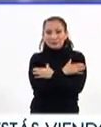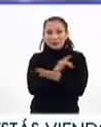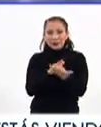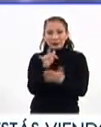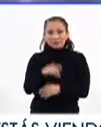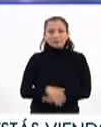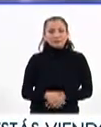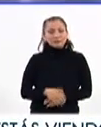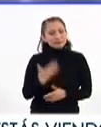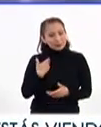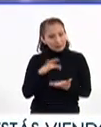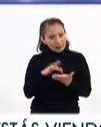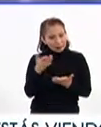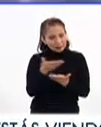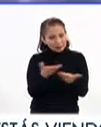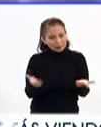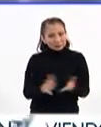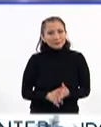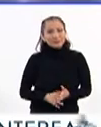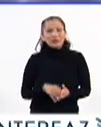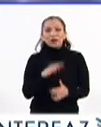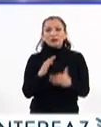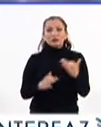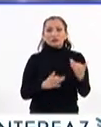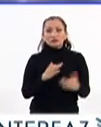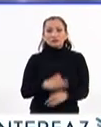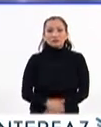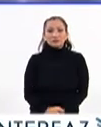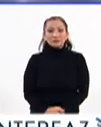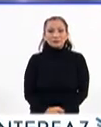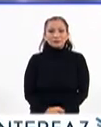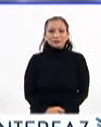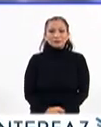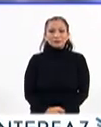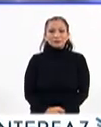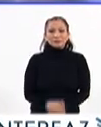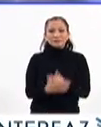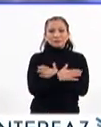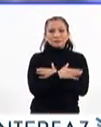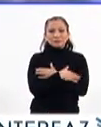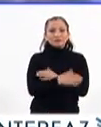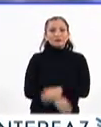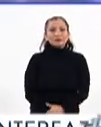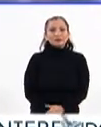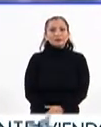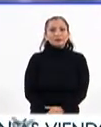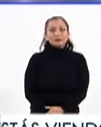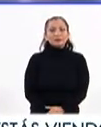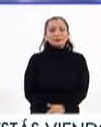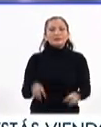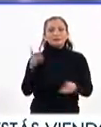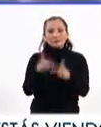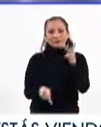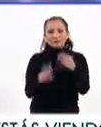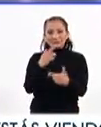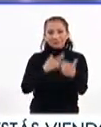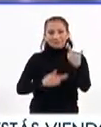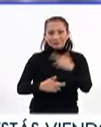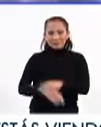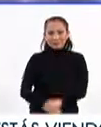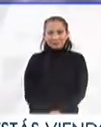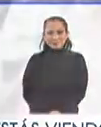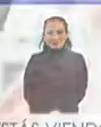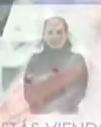por estar con nosotros. Al contrario, muchas gracias. Muchas gracias a todos. Un fuerte abrazo también a ti. Vamos a hacer una pausa, regresamos.